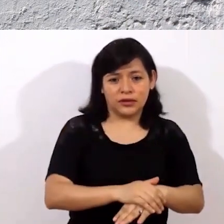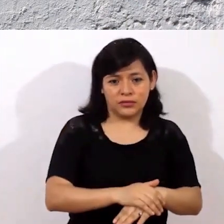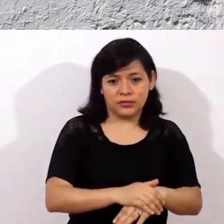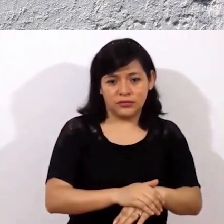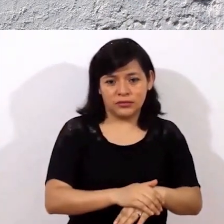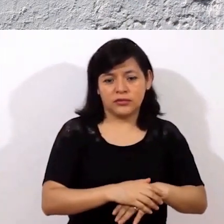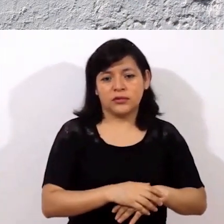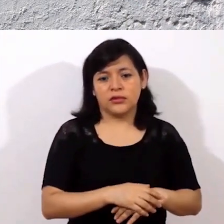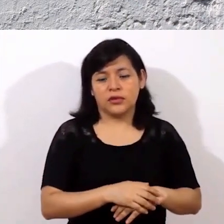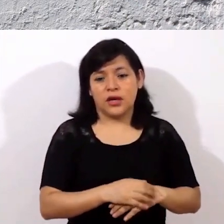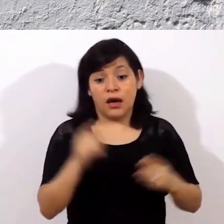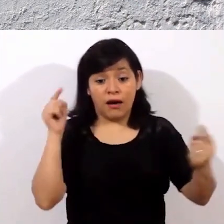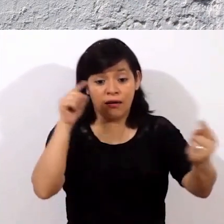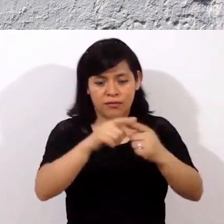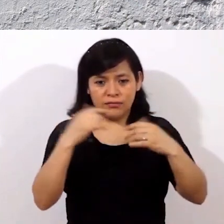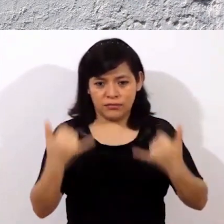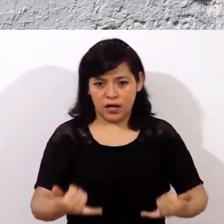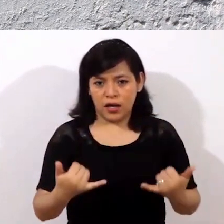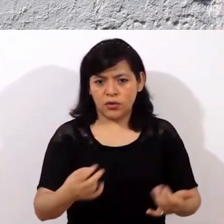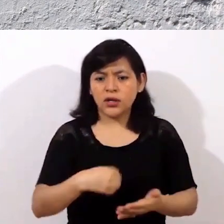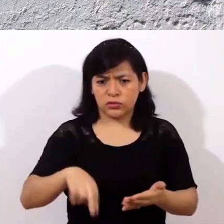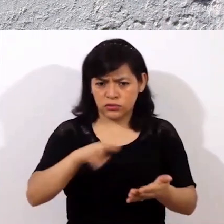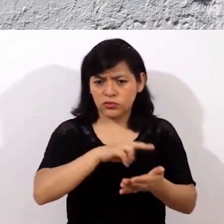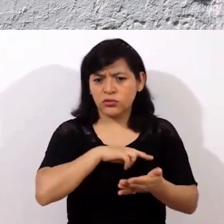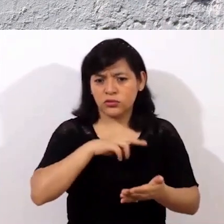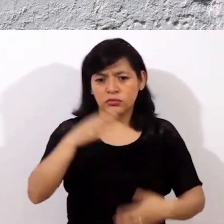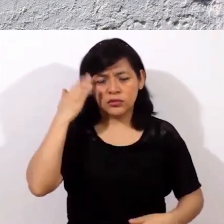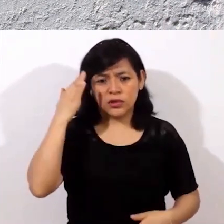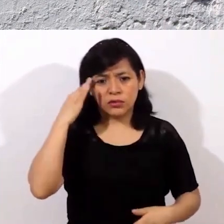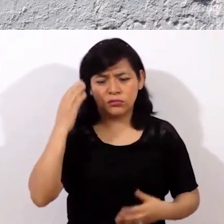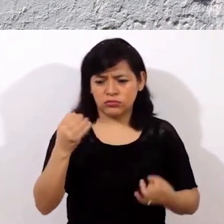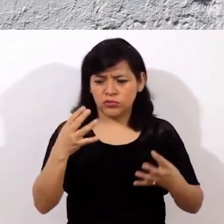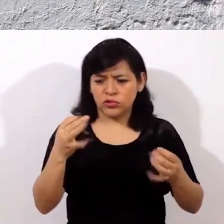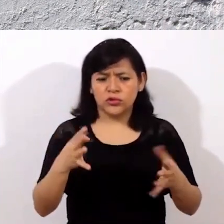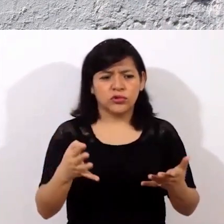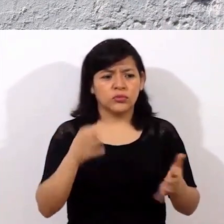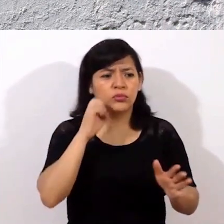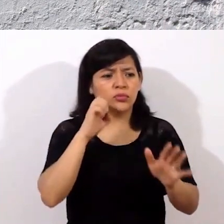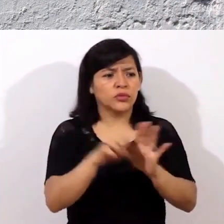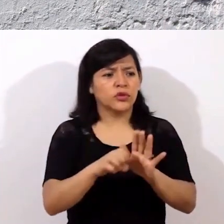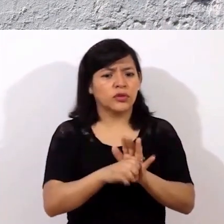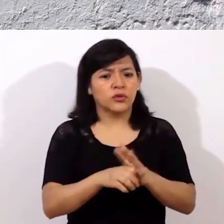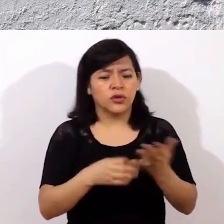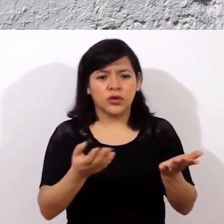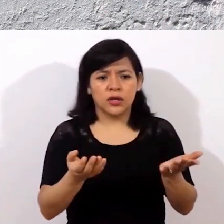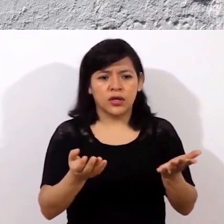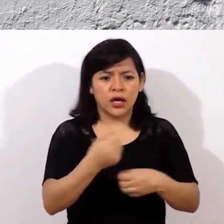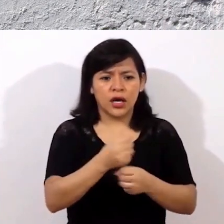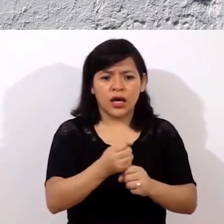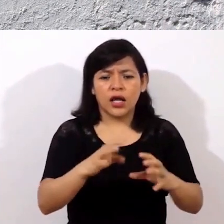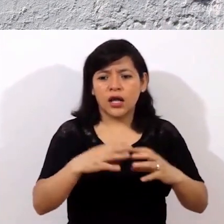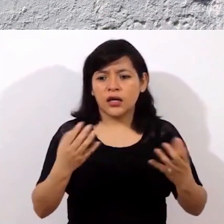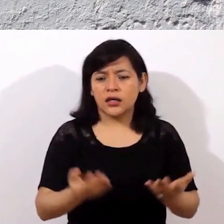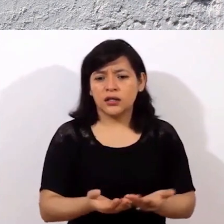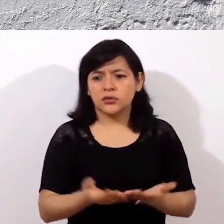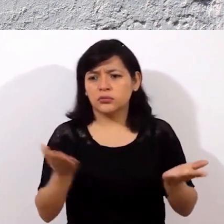humano. Esto lo podemos ver hasta el día de hoy. Tantos movimientos que van en vía de conservación del planeta, etcétera,